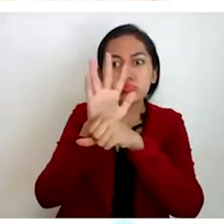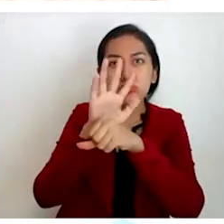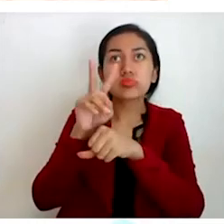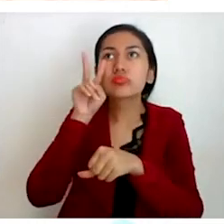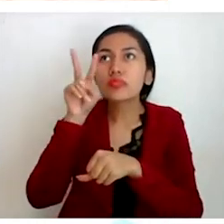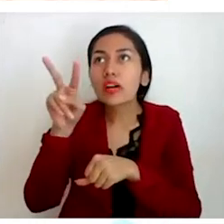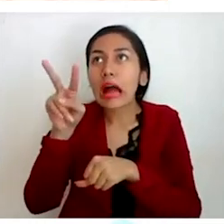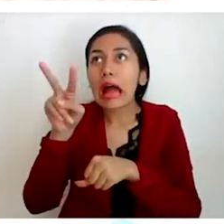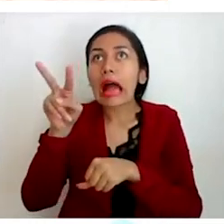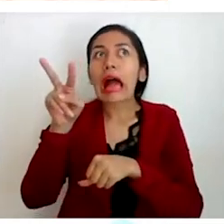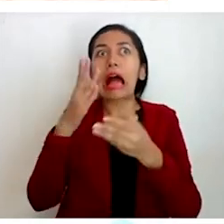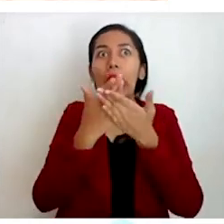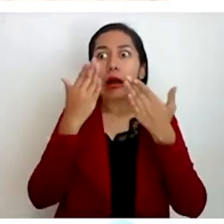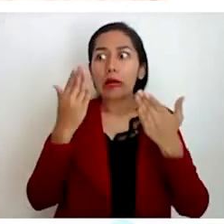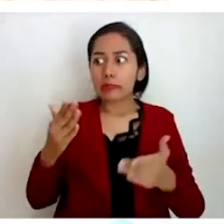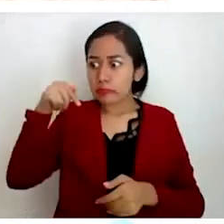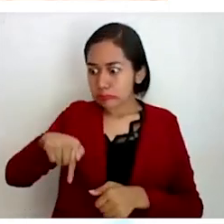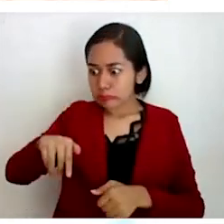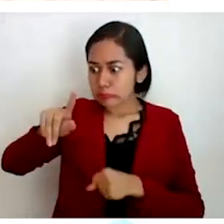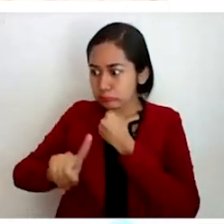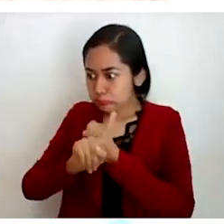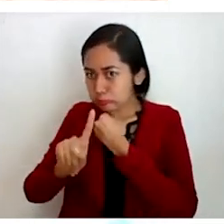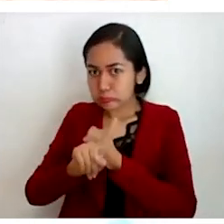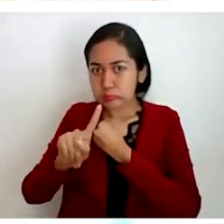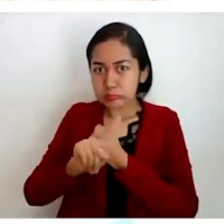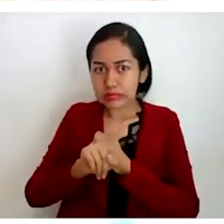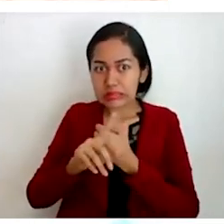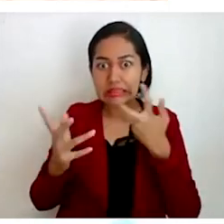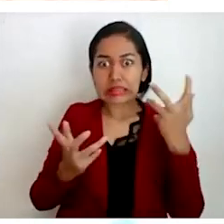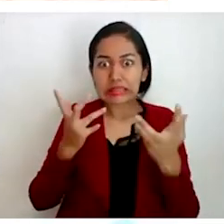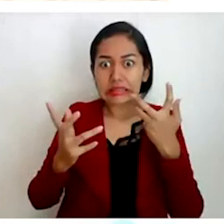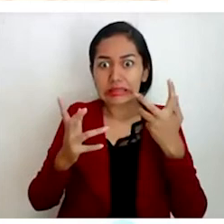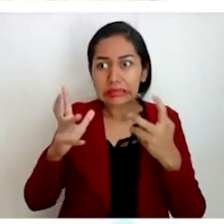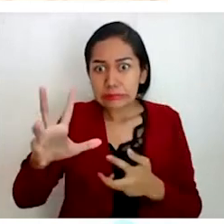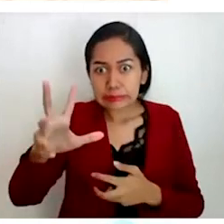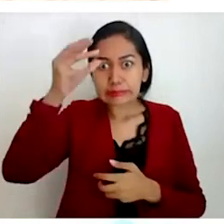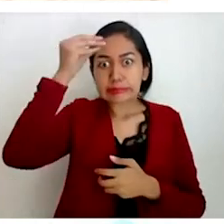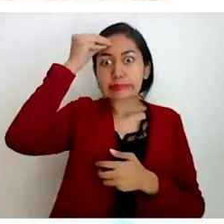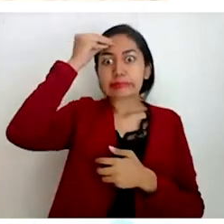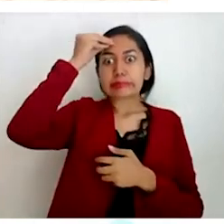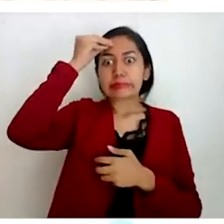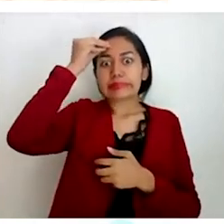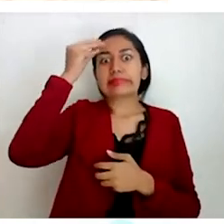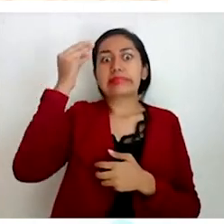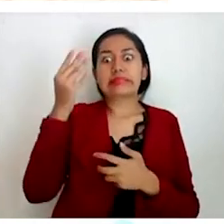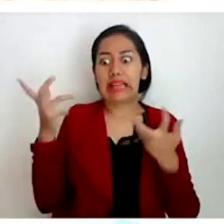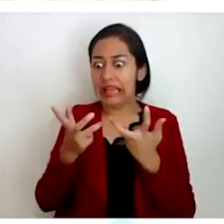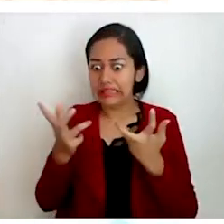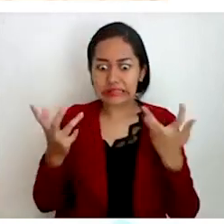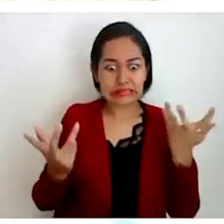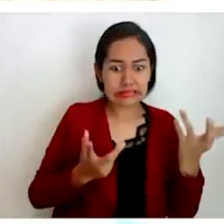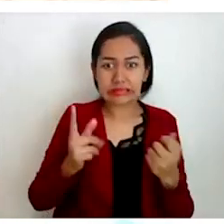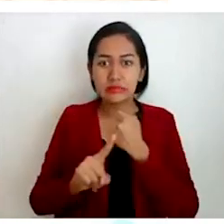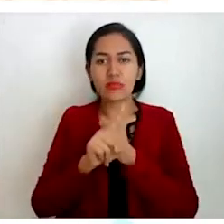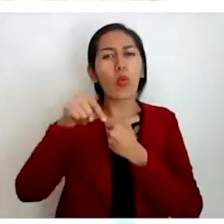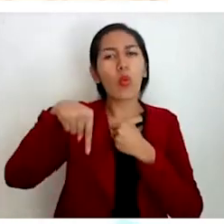en nosotros como si fuéramos pizarras en blanco y recibiéramos el mensaje y respondiéramos en automático. Hoy por hoy,